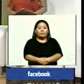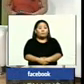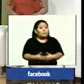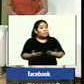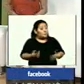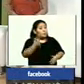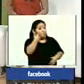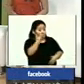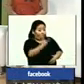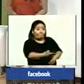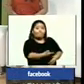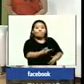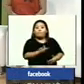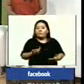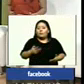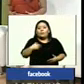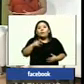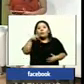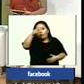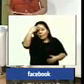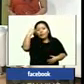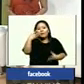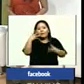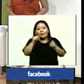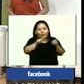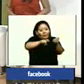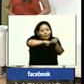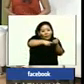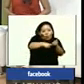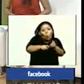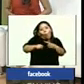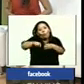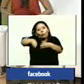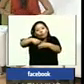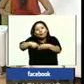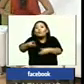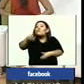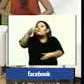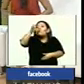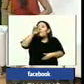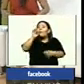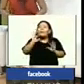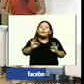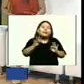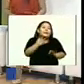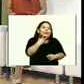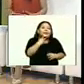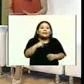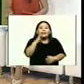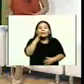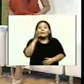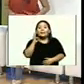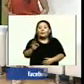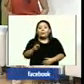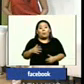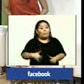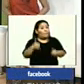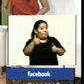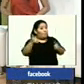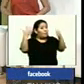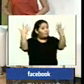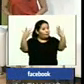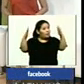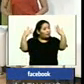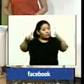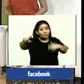¡Qué ejemplo, ¿no? Se antojan las semillas de marañón y también el fresco de marañón. Un buen refresco de marañón, ¡qué rico! Sí, muy bien, felicidades